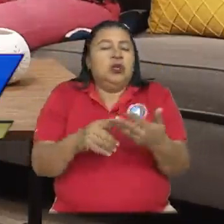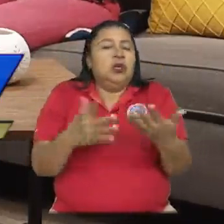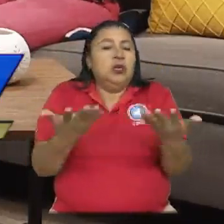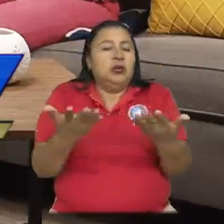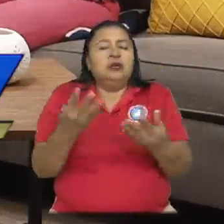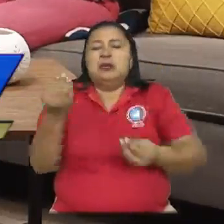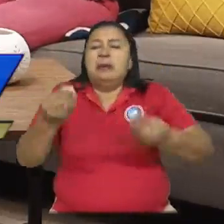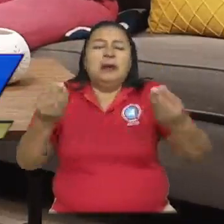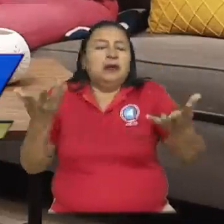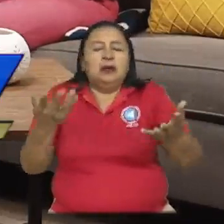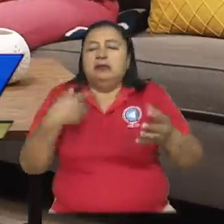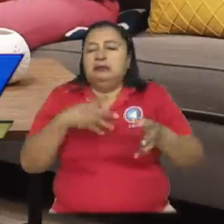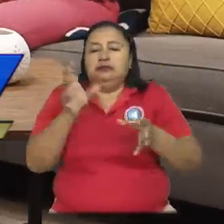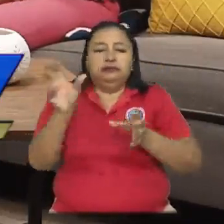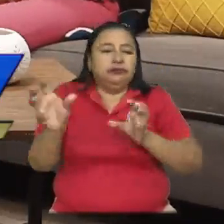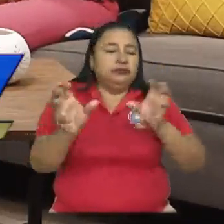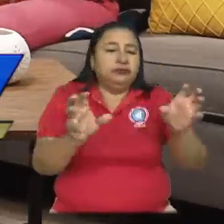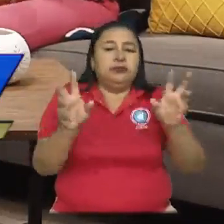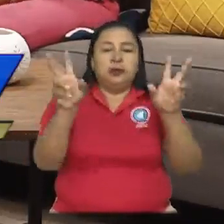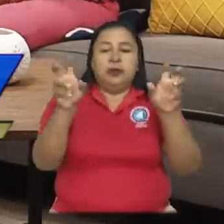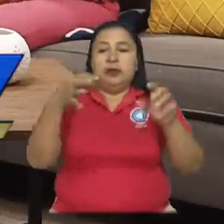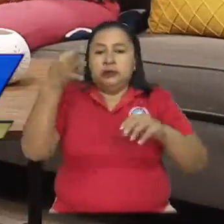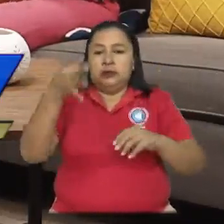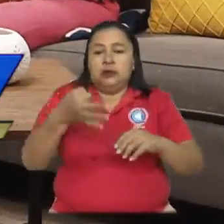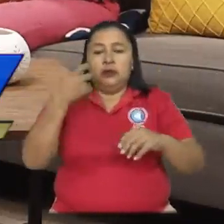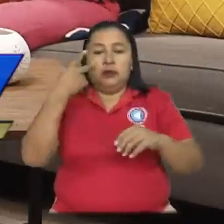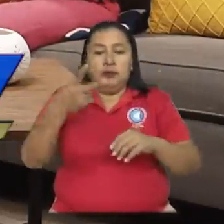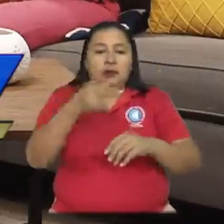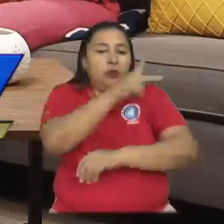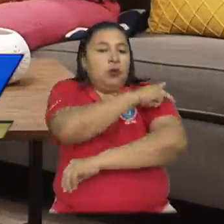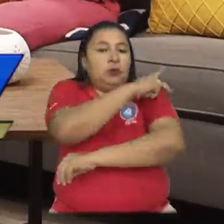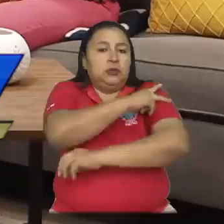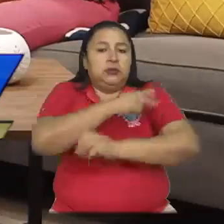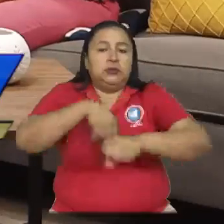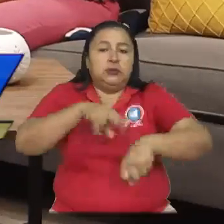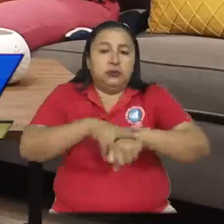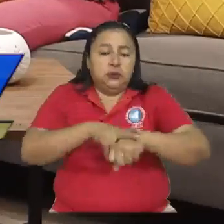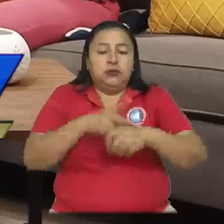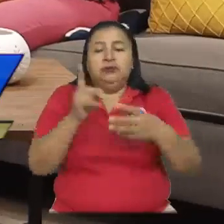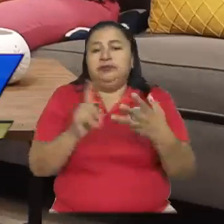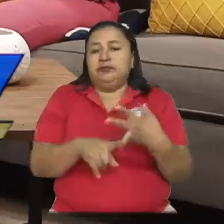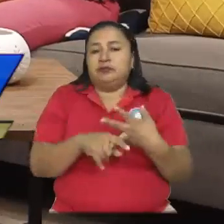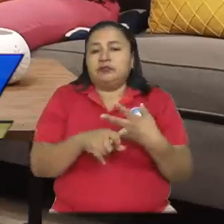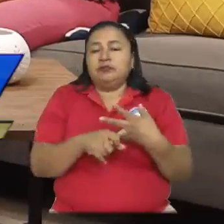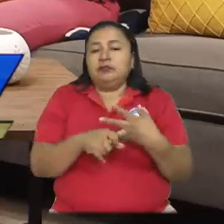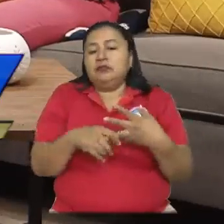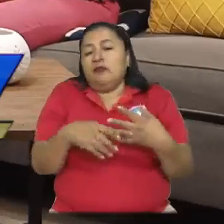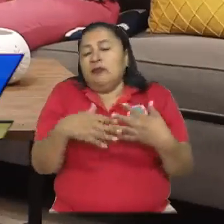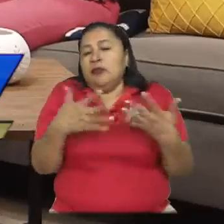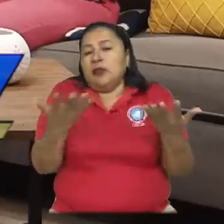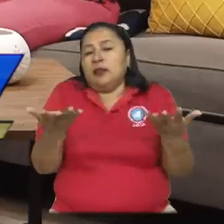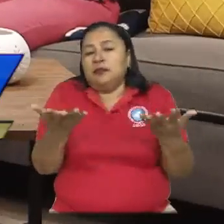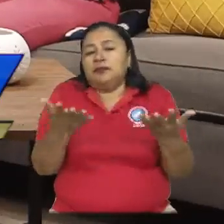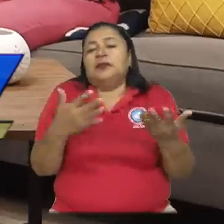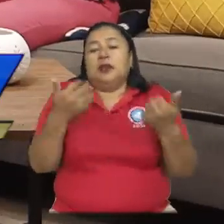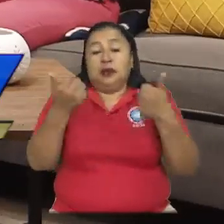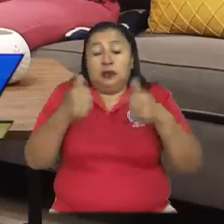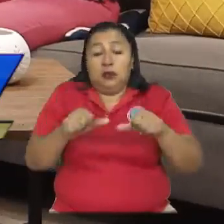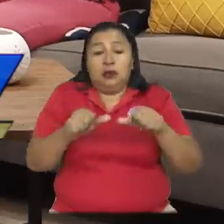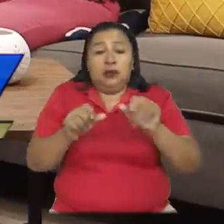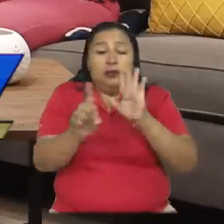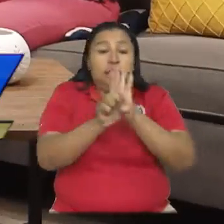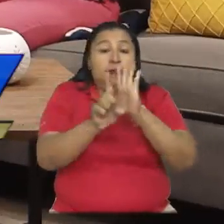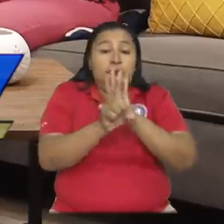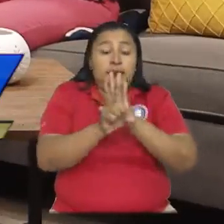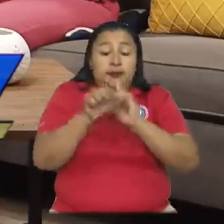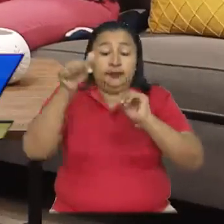Y depende pues de cada tema. Temas de seguridad que lo vemos también con la Policía Nacional. Y conforme a la ley